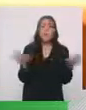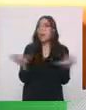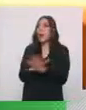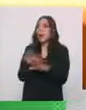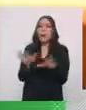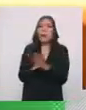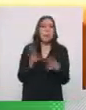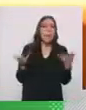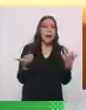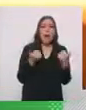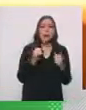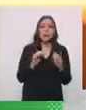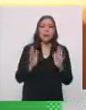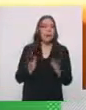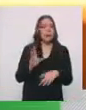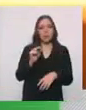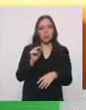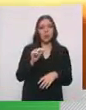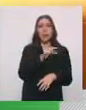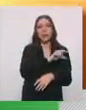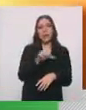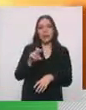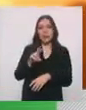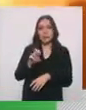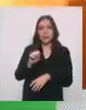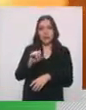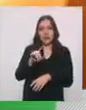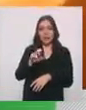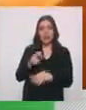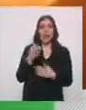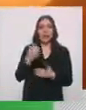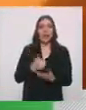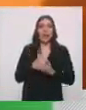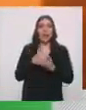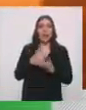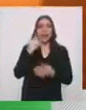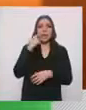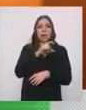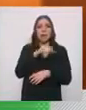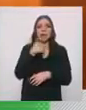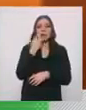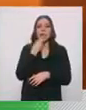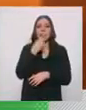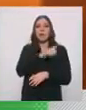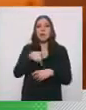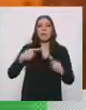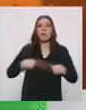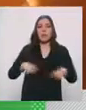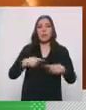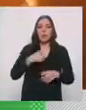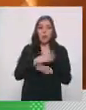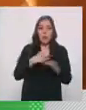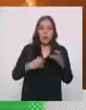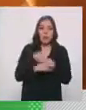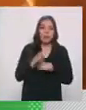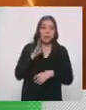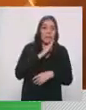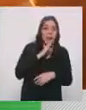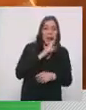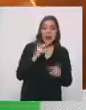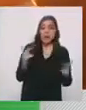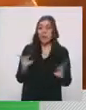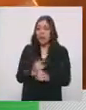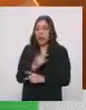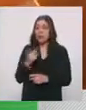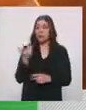nada más nos recuerda que como seres humanos y como grupos de personas podemos generar procesos para superar lo adverso, sino que también podemos